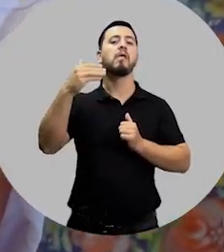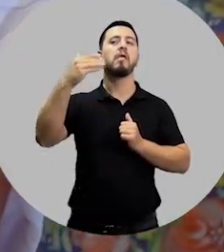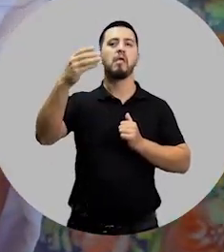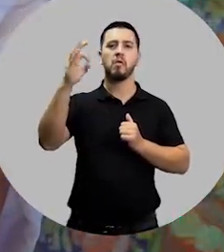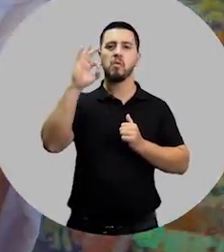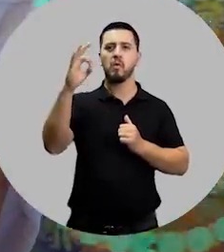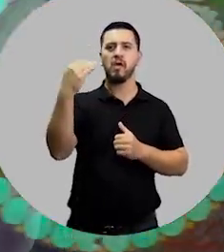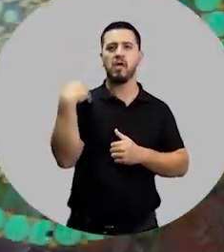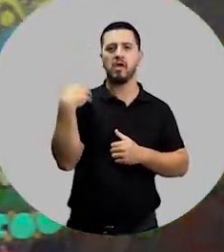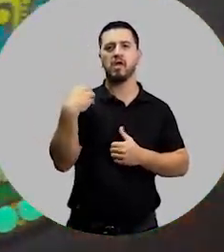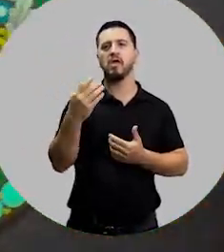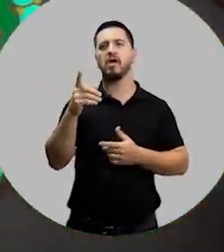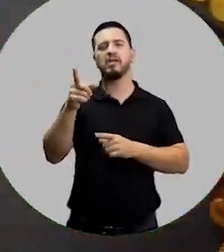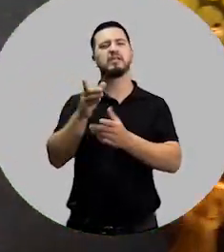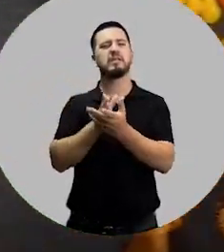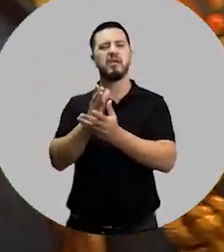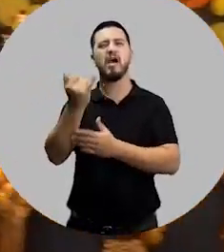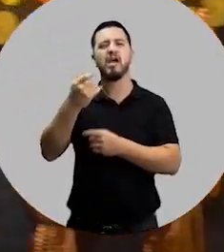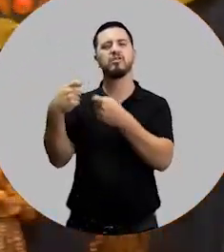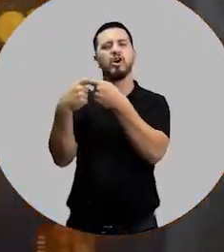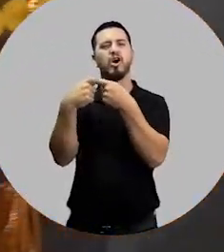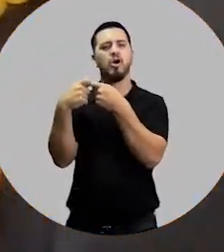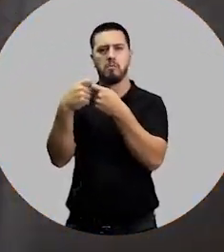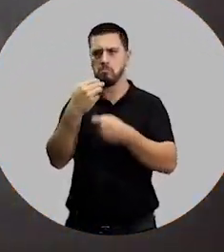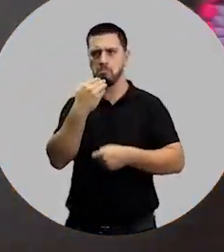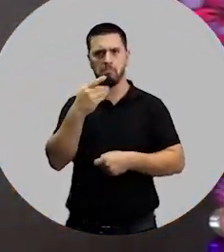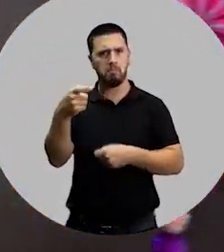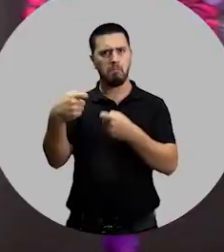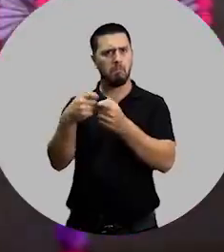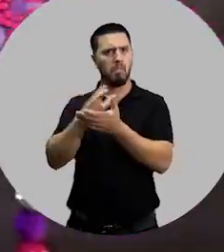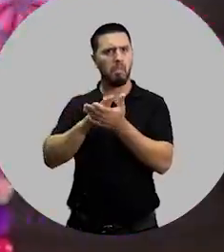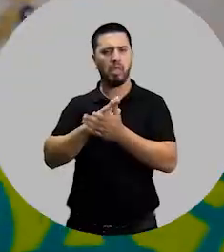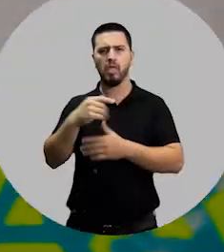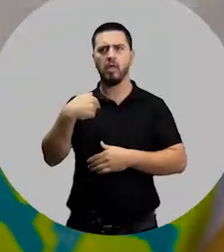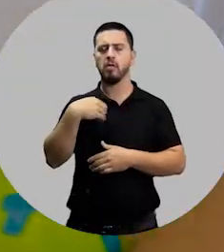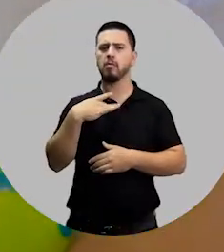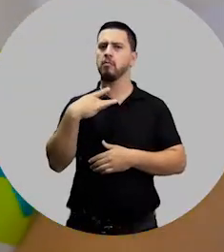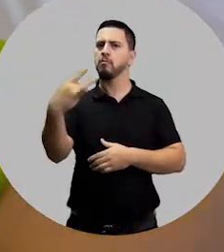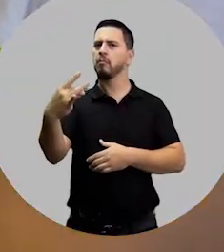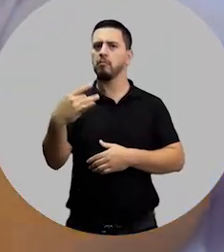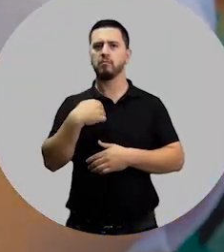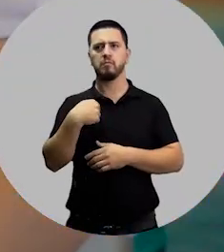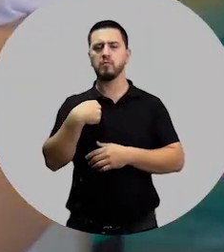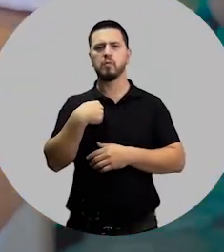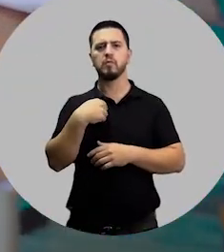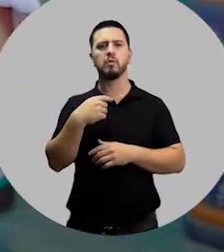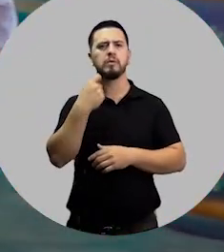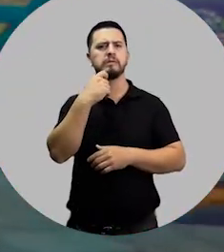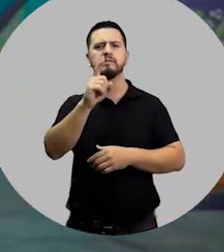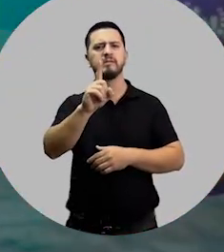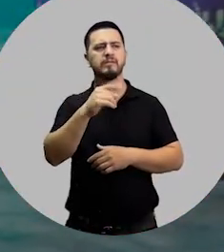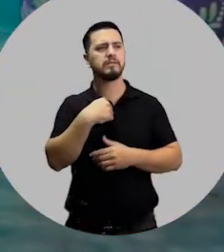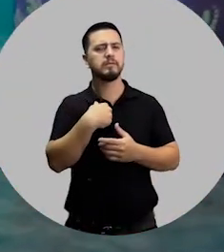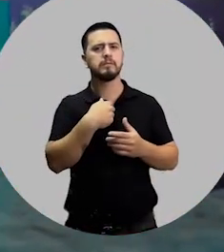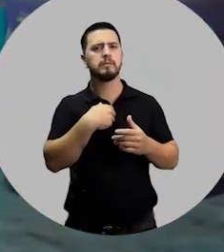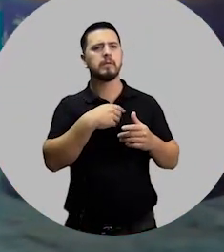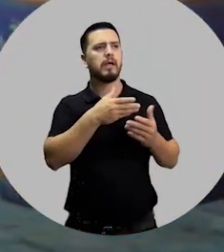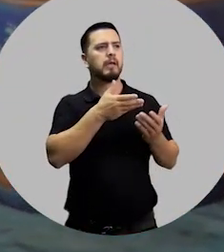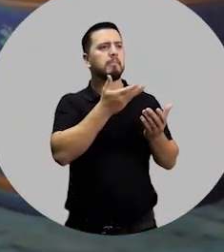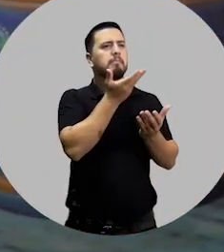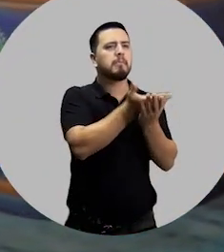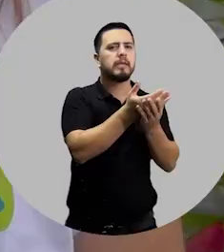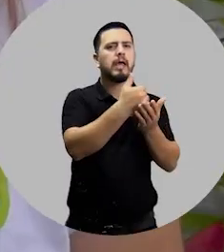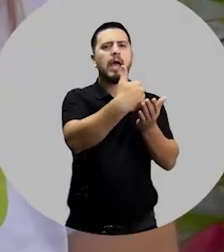tipo de emprendimientos por recomendación, por esto, lo otro, pero no. Yo entré sin tener que moverle a nadie, a mí